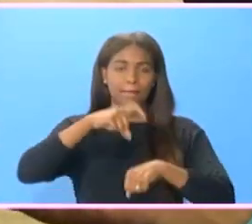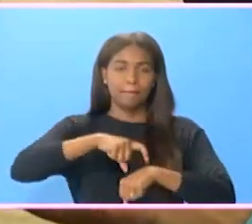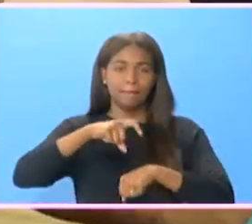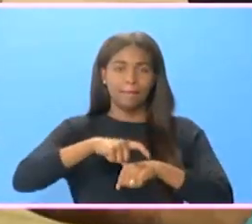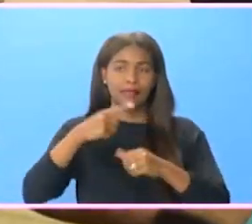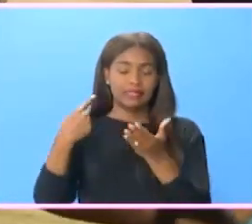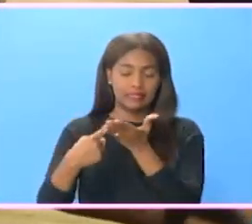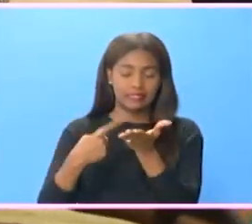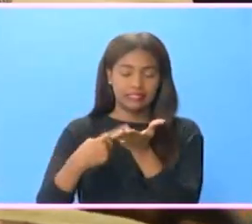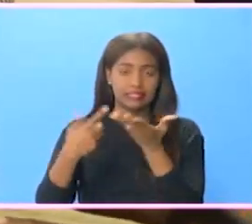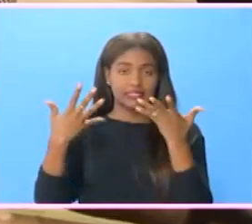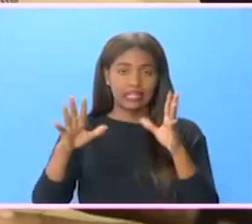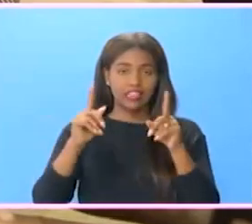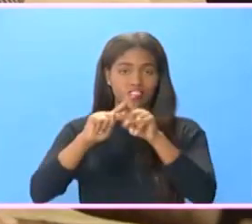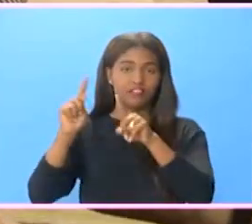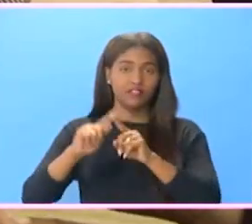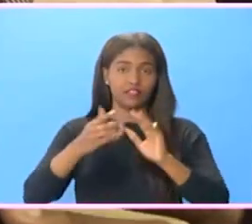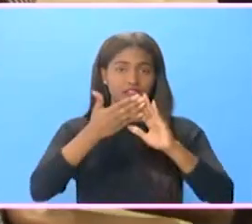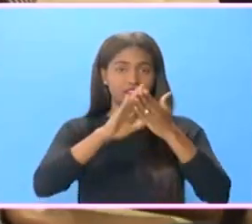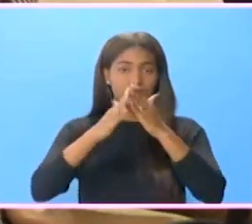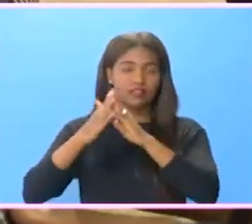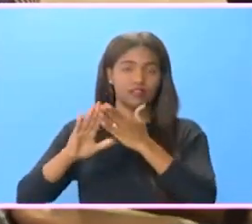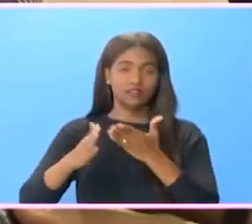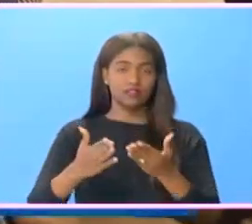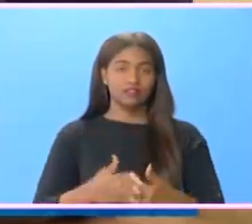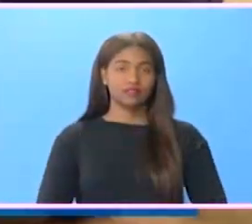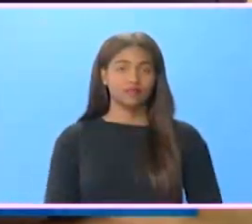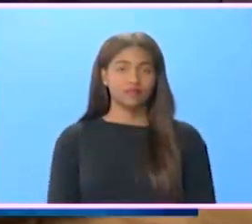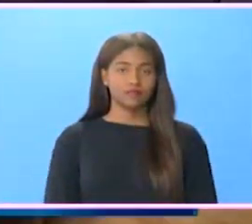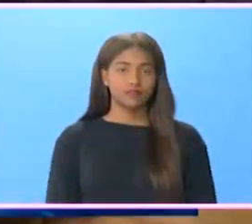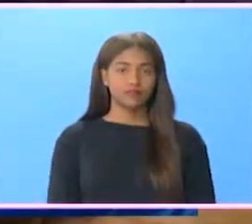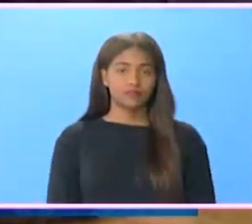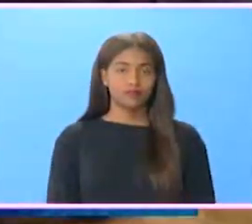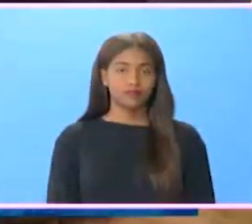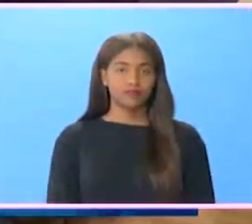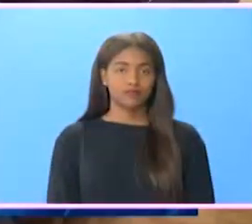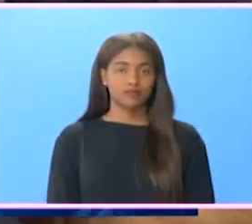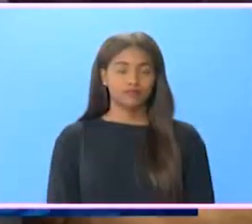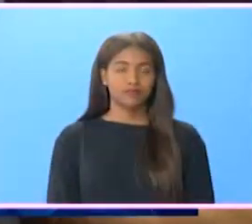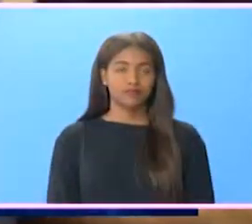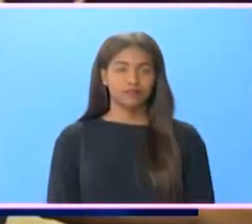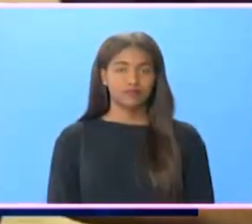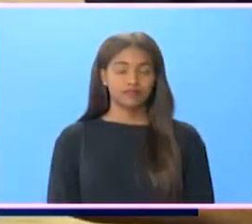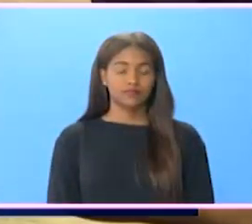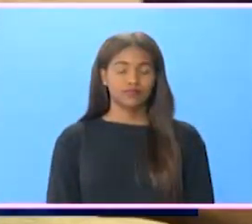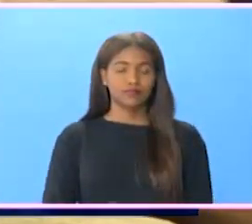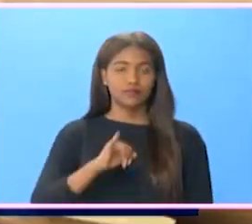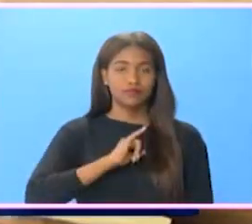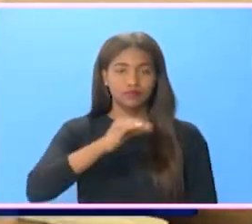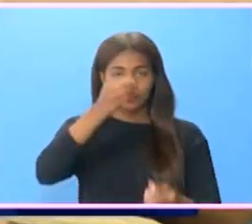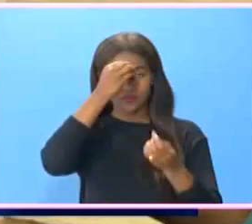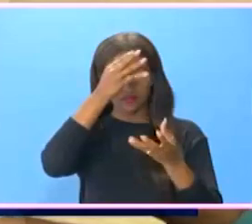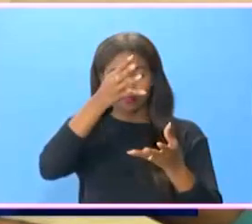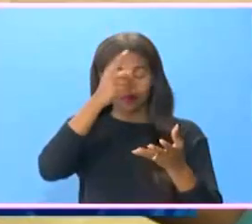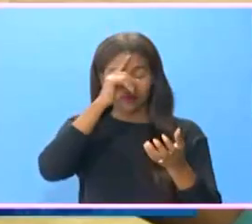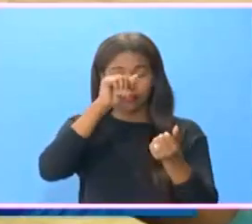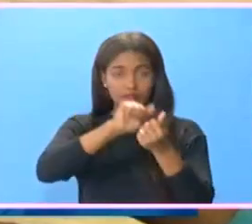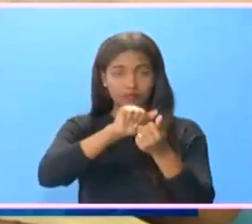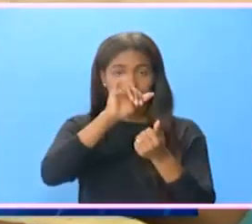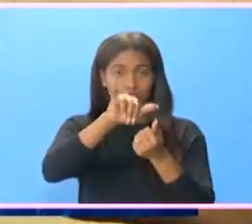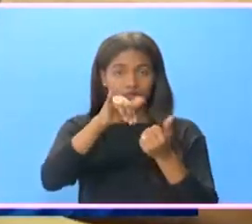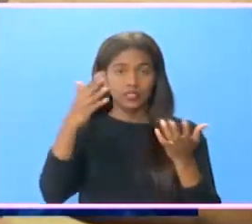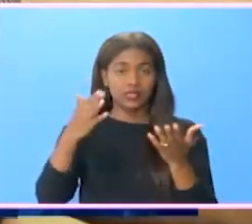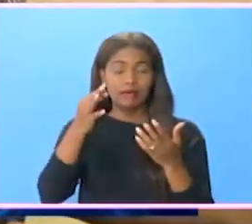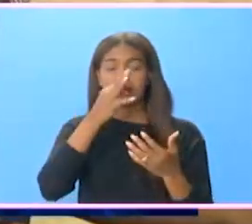tanto debate ha generado en los diferentes sectores. Yo lo que le aseguro al país, a la sociedad, que en